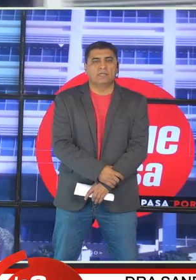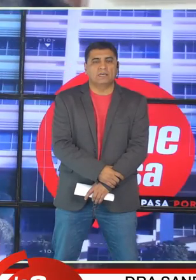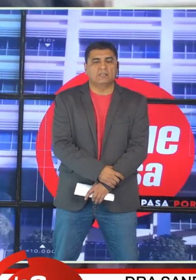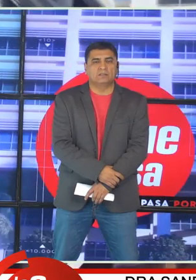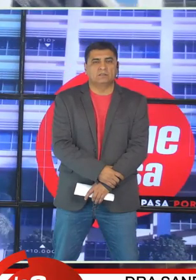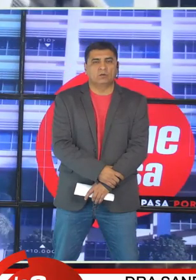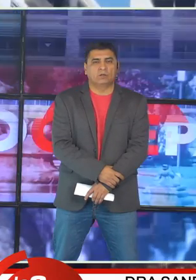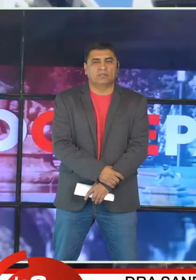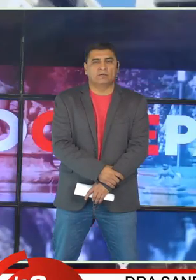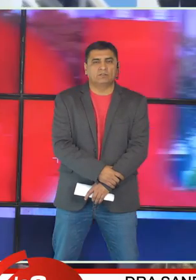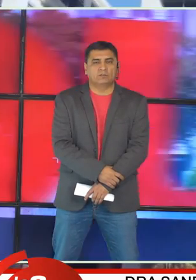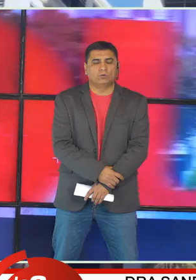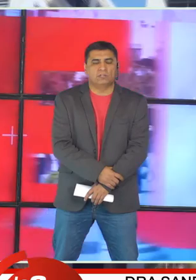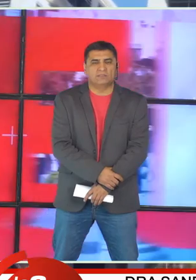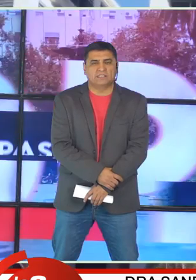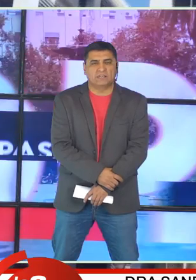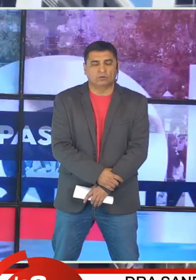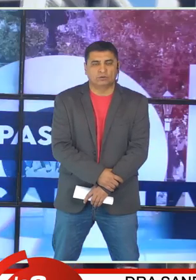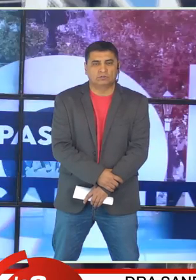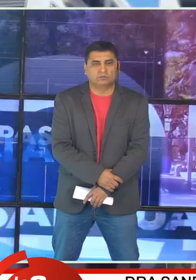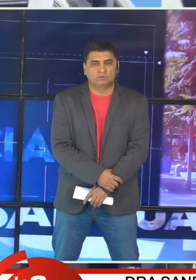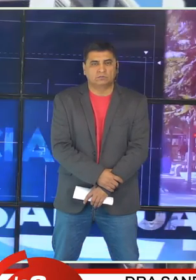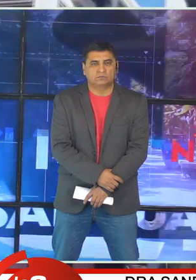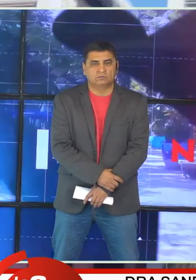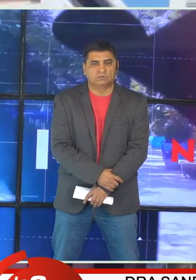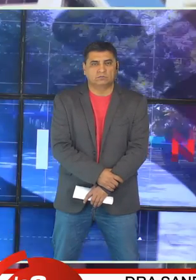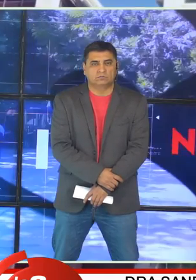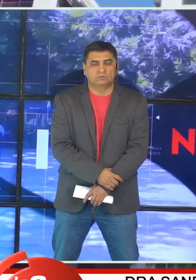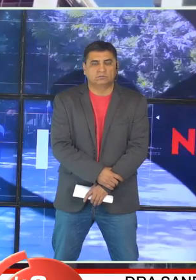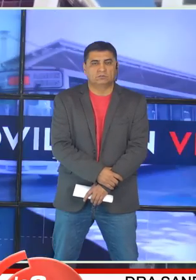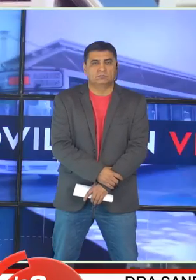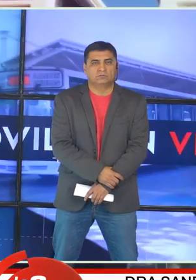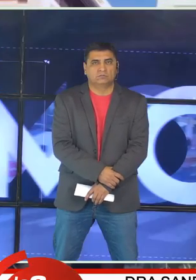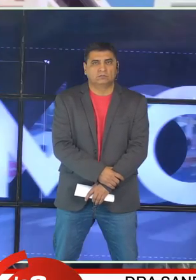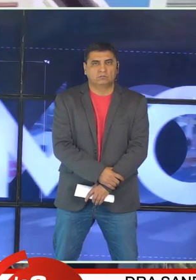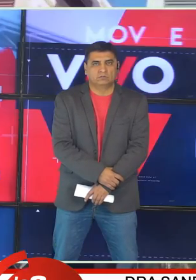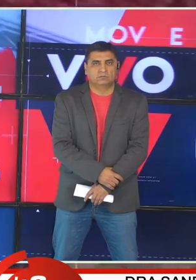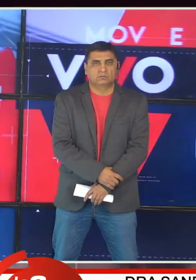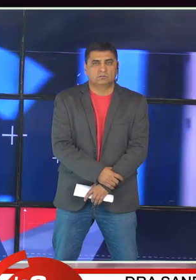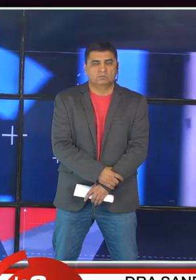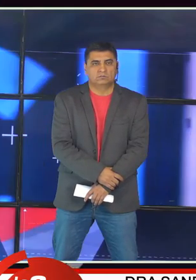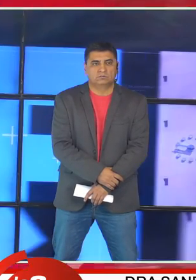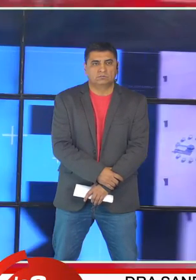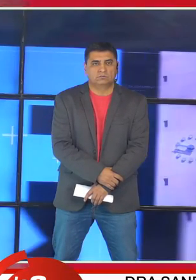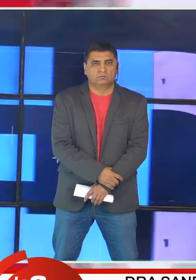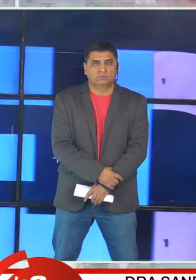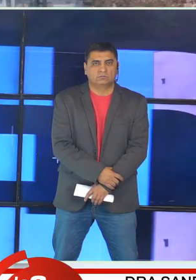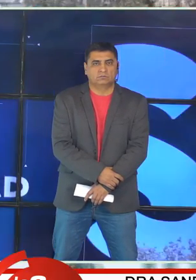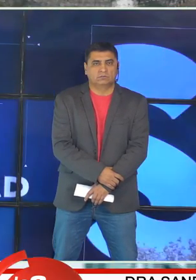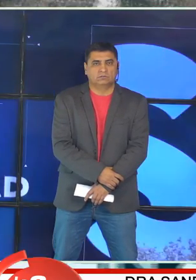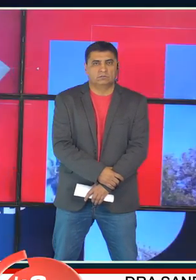también en los departamentos, en los lugares más alejados? No, no, en toda la provincia, en diversos lugares, esto está en todos